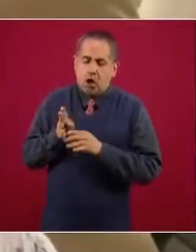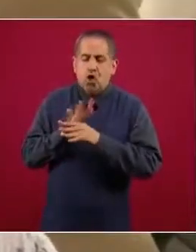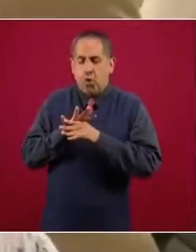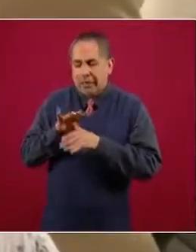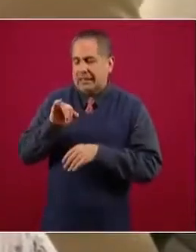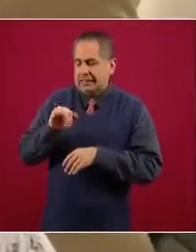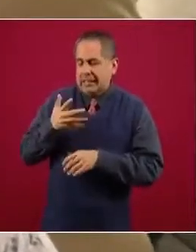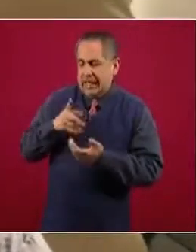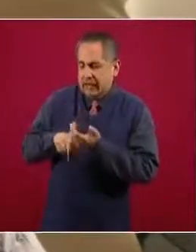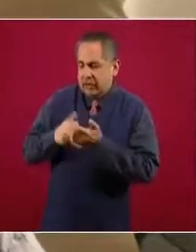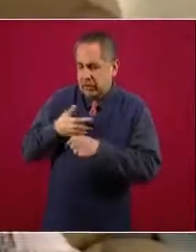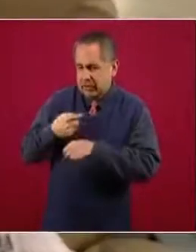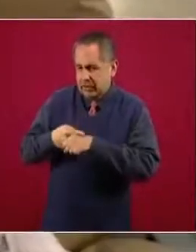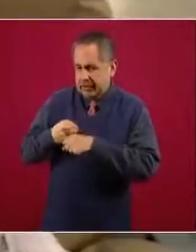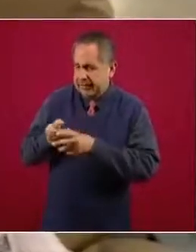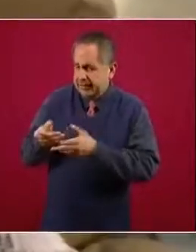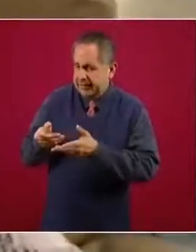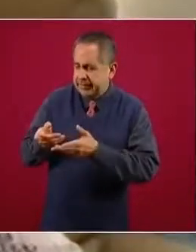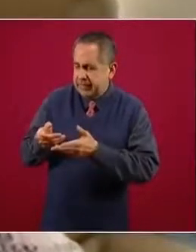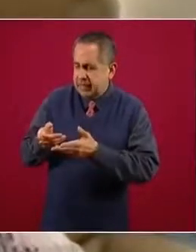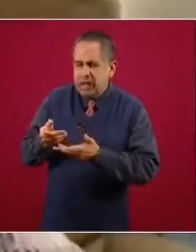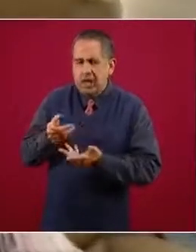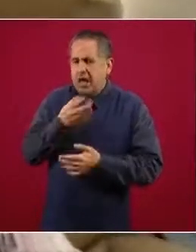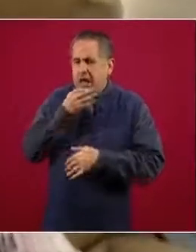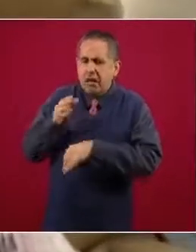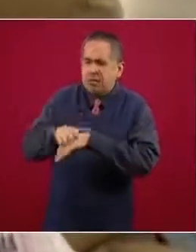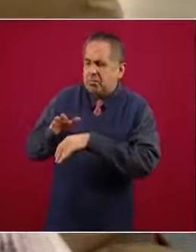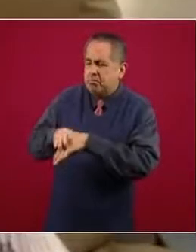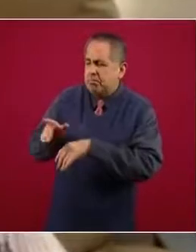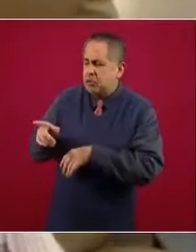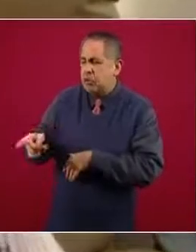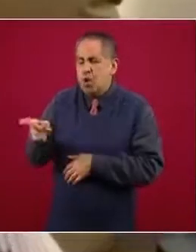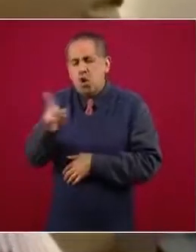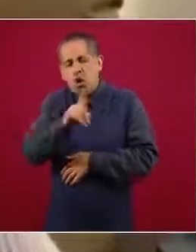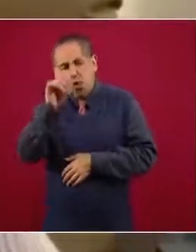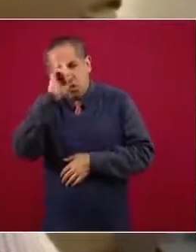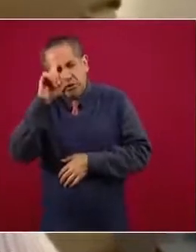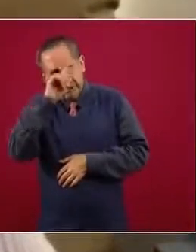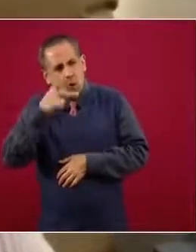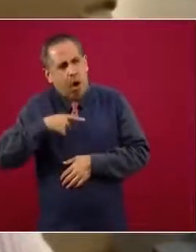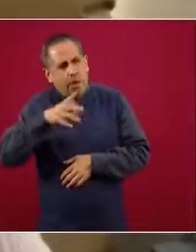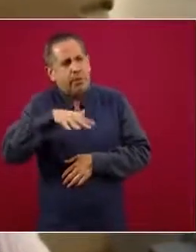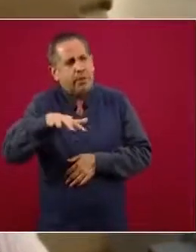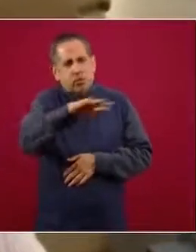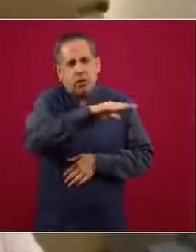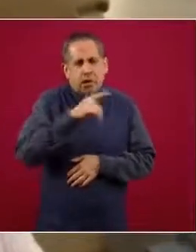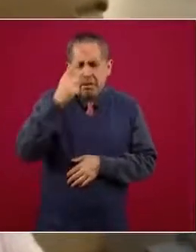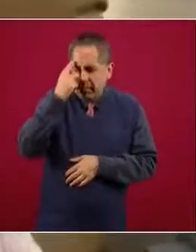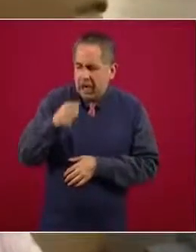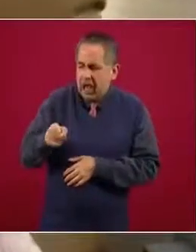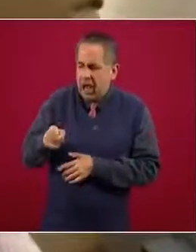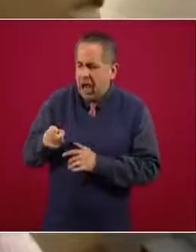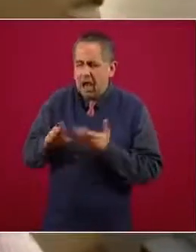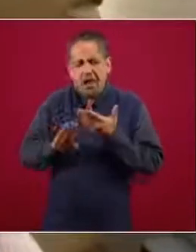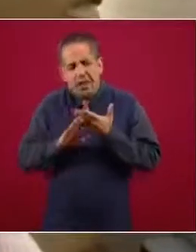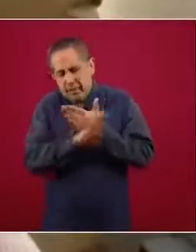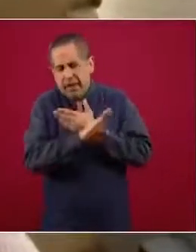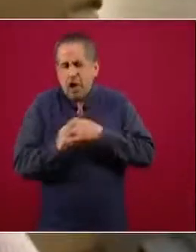de que... ¿Qué le recomienda a las personas como usted para evitar el